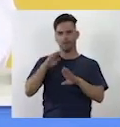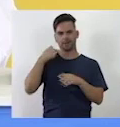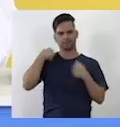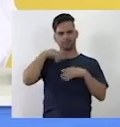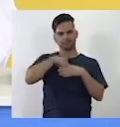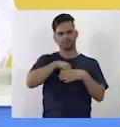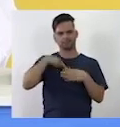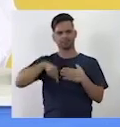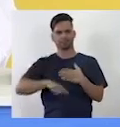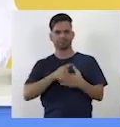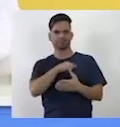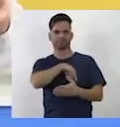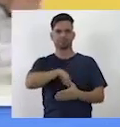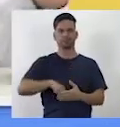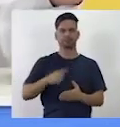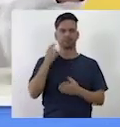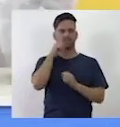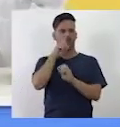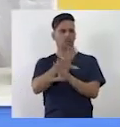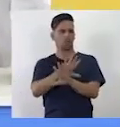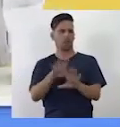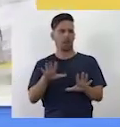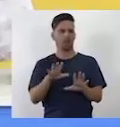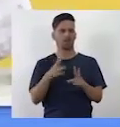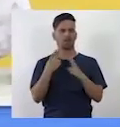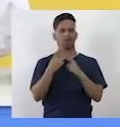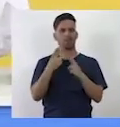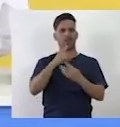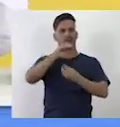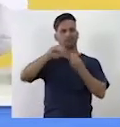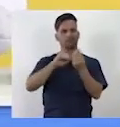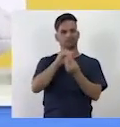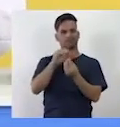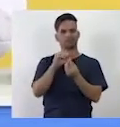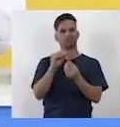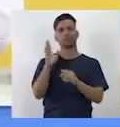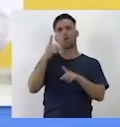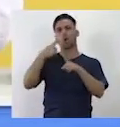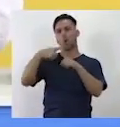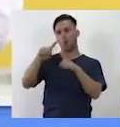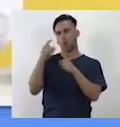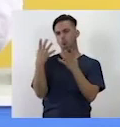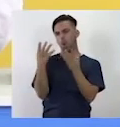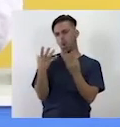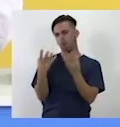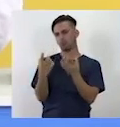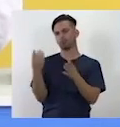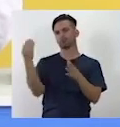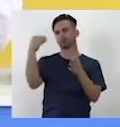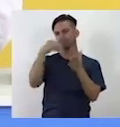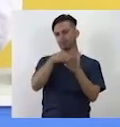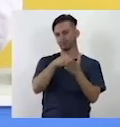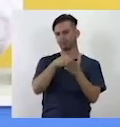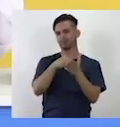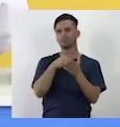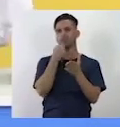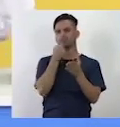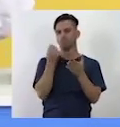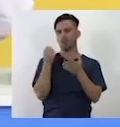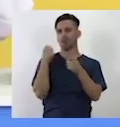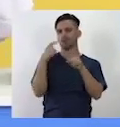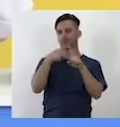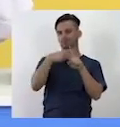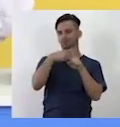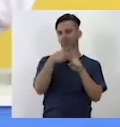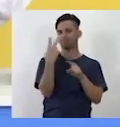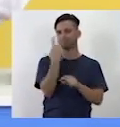un preso natural pero para que ocurra viene otra sustancia y la apoya se llaman reacciones acopladas eso es el campo de la bioquímica y cosas